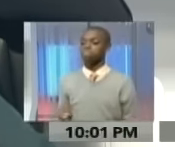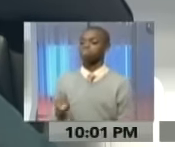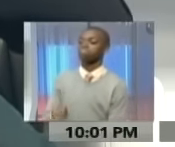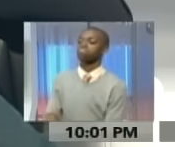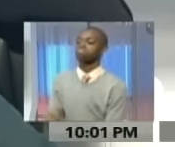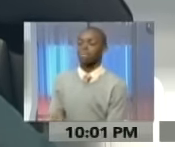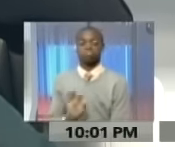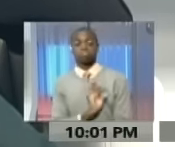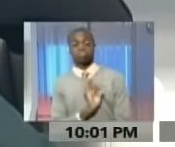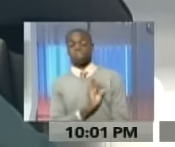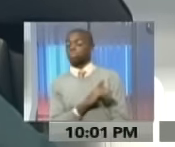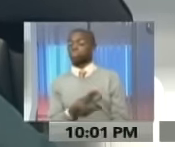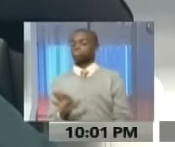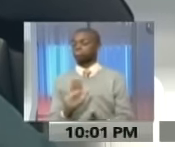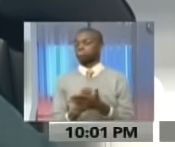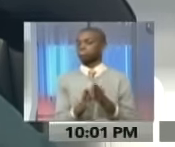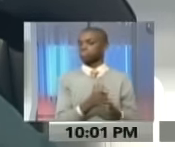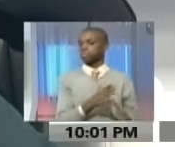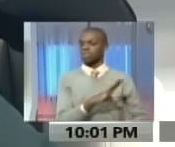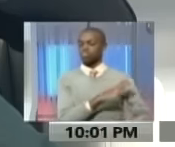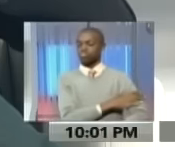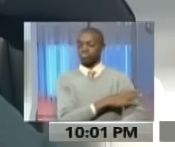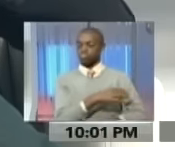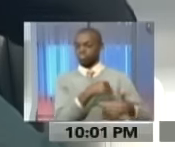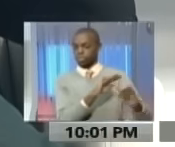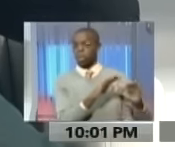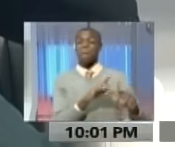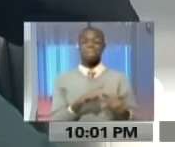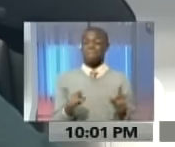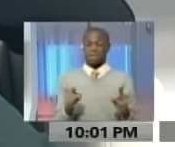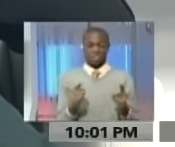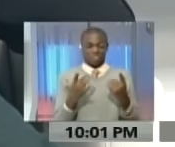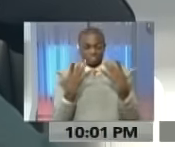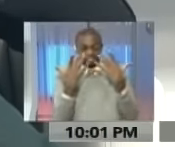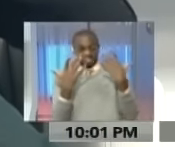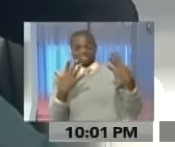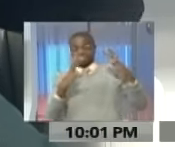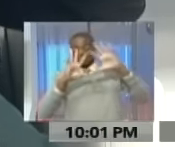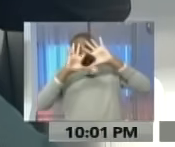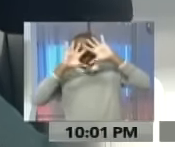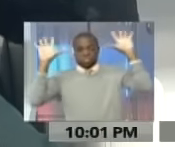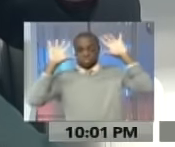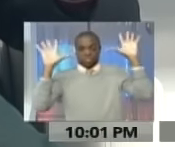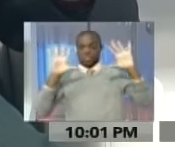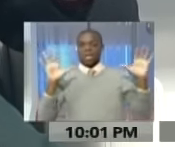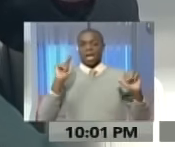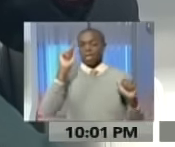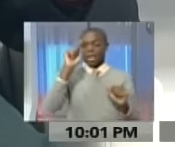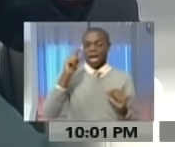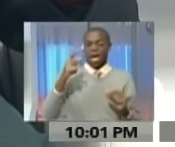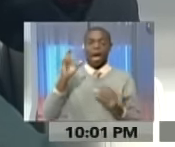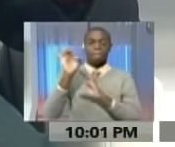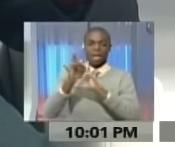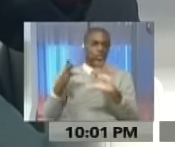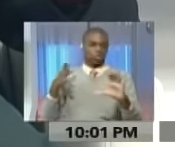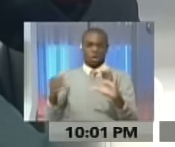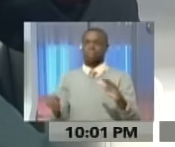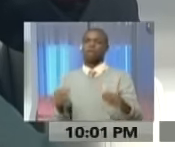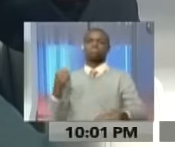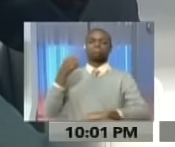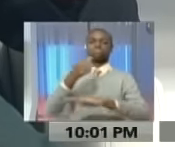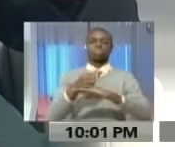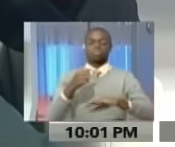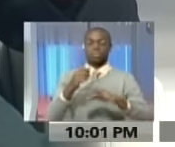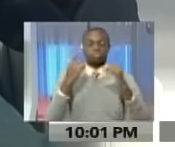la mut Así que eh es una cosa dantesca lo que pasó en Amazon es dantesco y es dantesco lo que acaba de hacer el